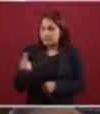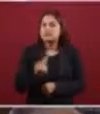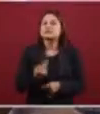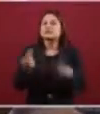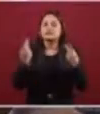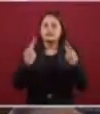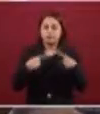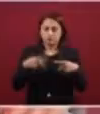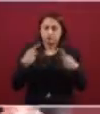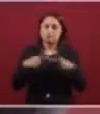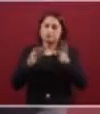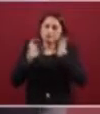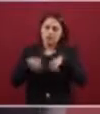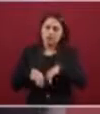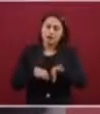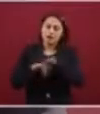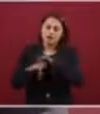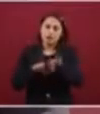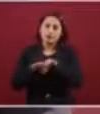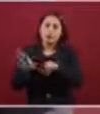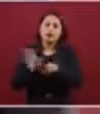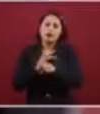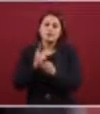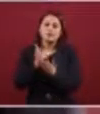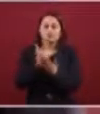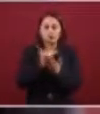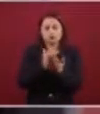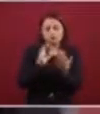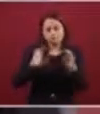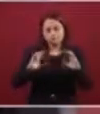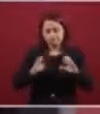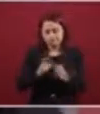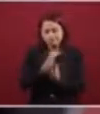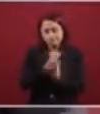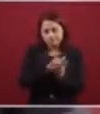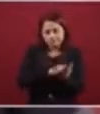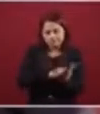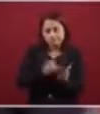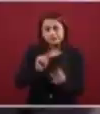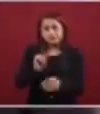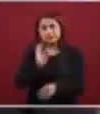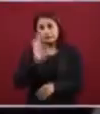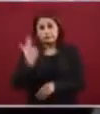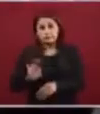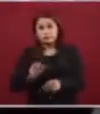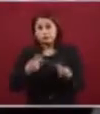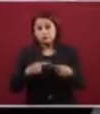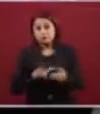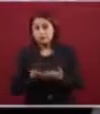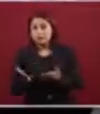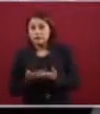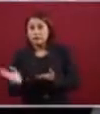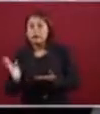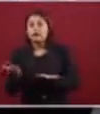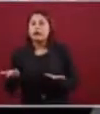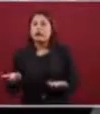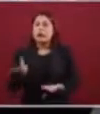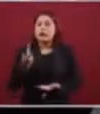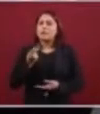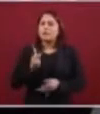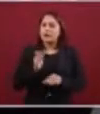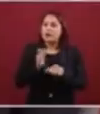reajuste se llevó un 27% de nuestra plantilla, pero estamos ya en tratos, ¿verdad?, para arreglar el tema